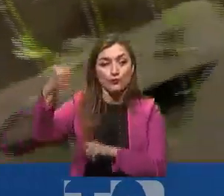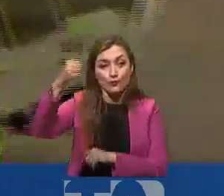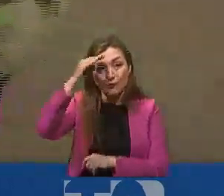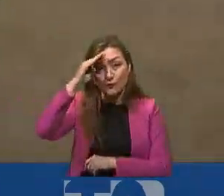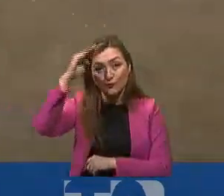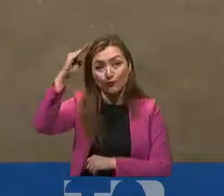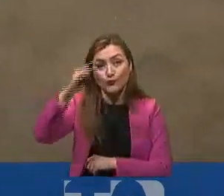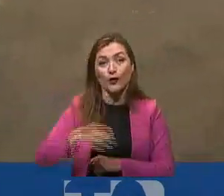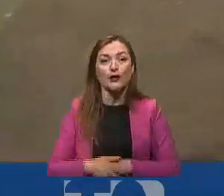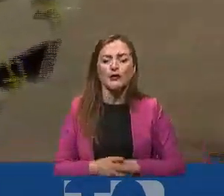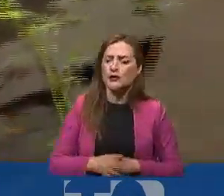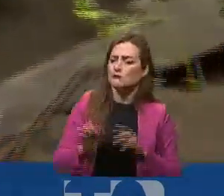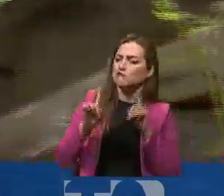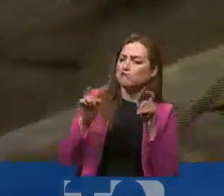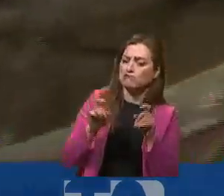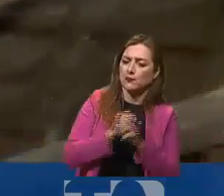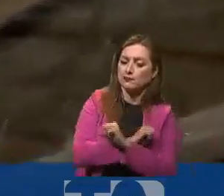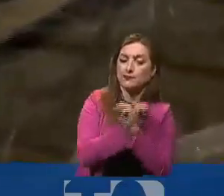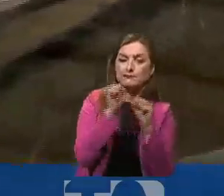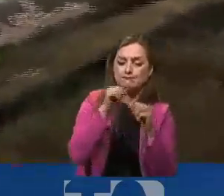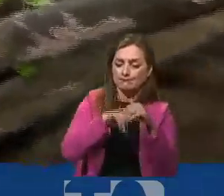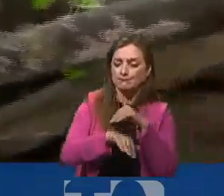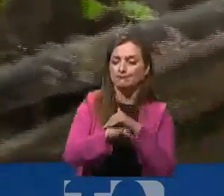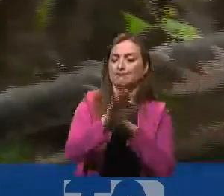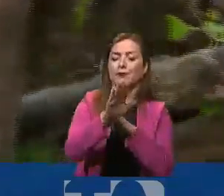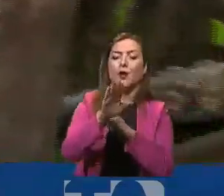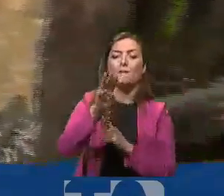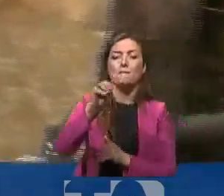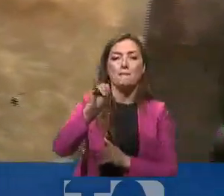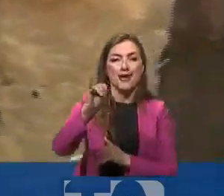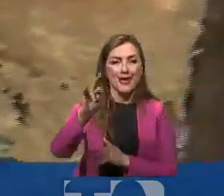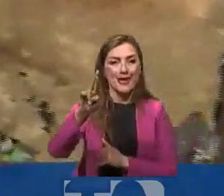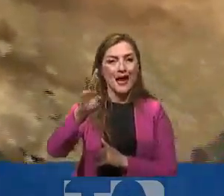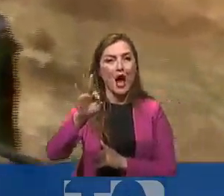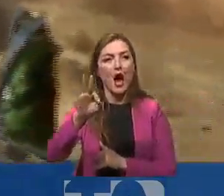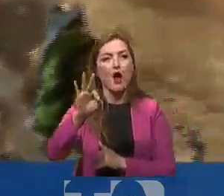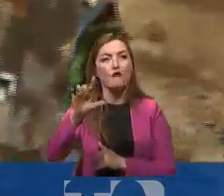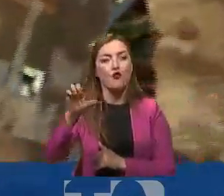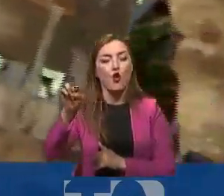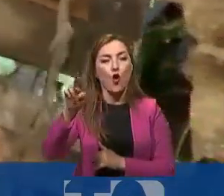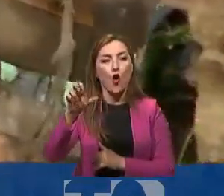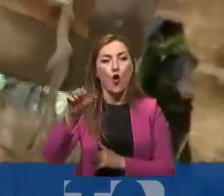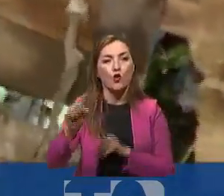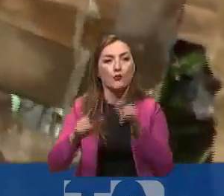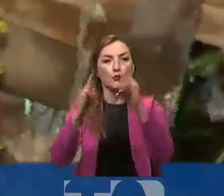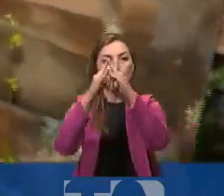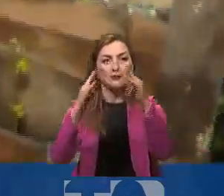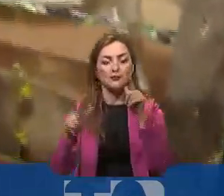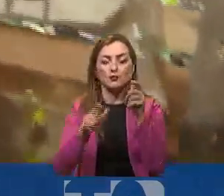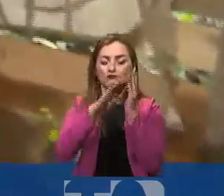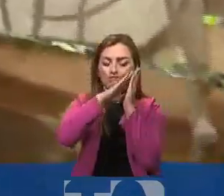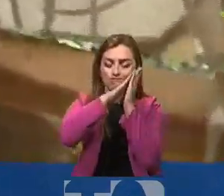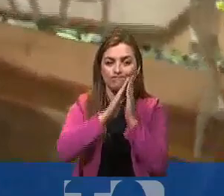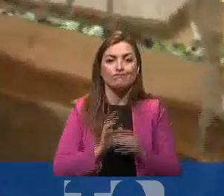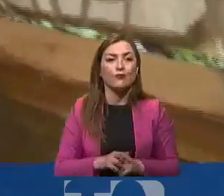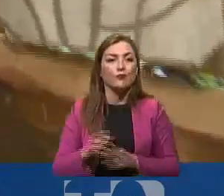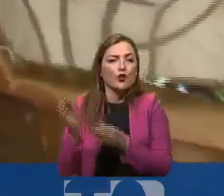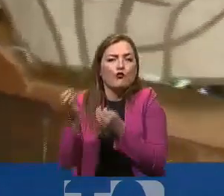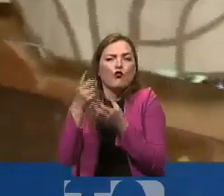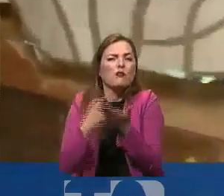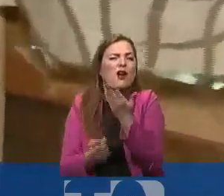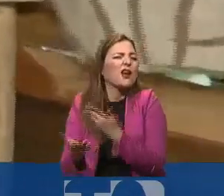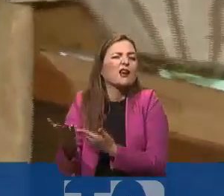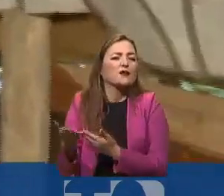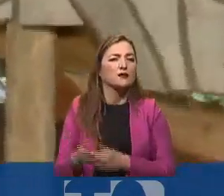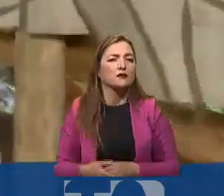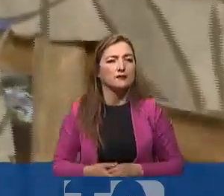en el bosque Miraflores, interviniendo en estas covachas donde pernoctan ciudadanos. ¿Qué conocen, qué información han levantado